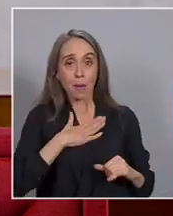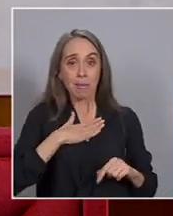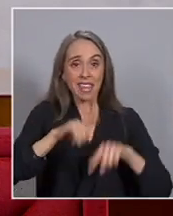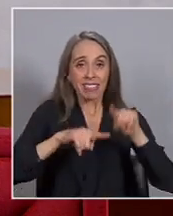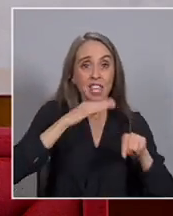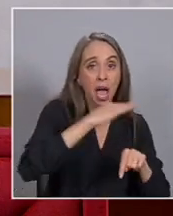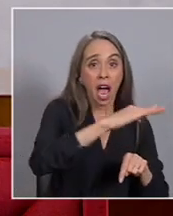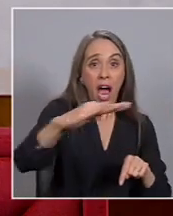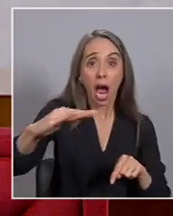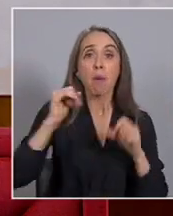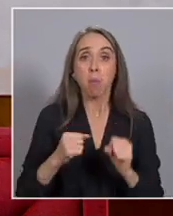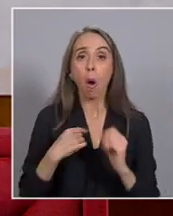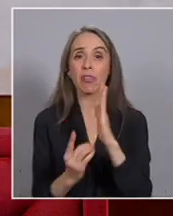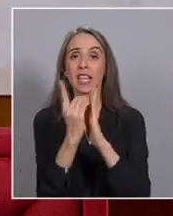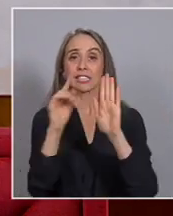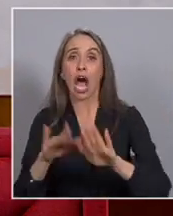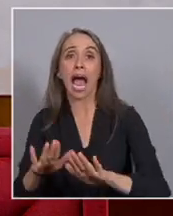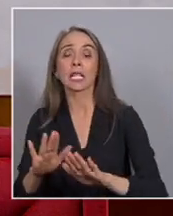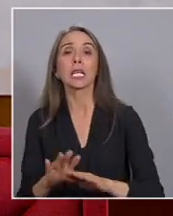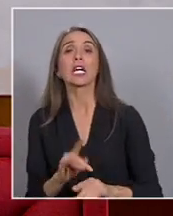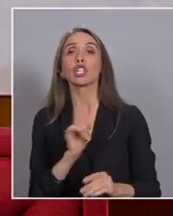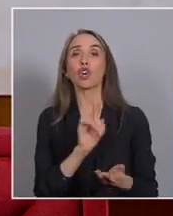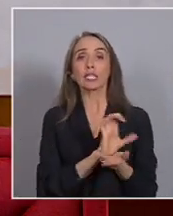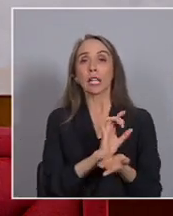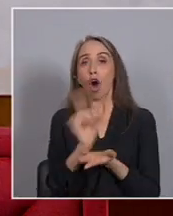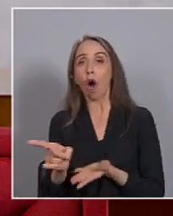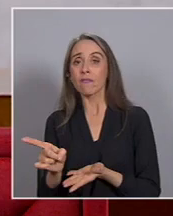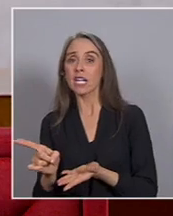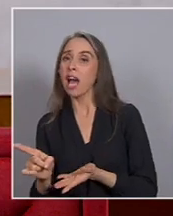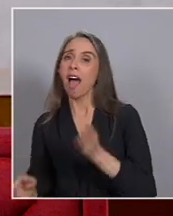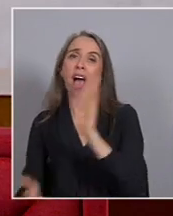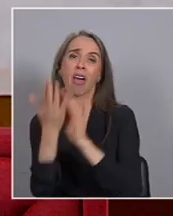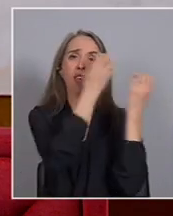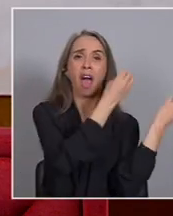lugar donde desarrollarse, y que no los obliguemos al exilio y al destierro.